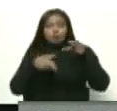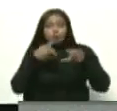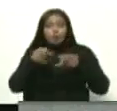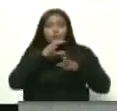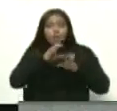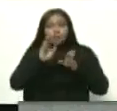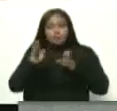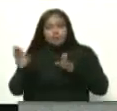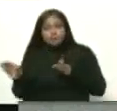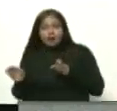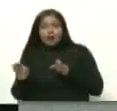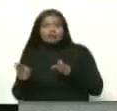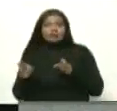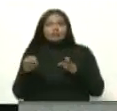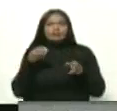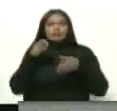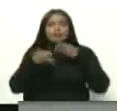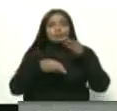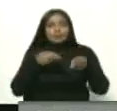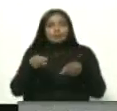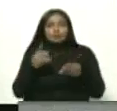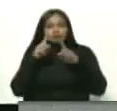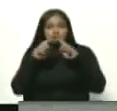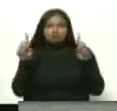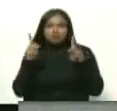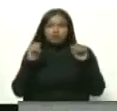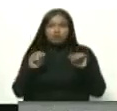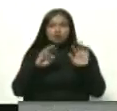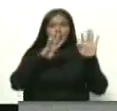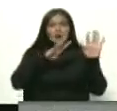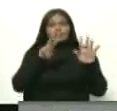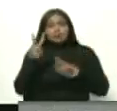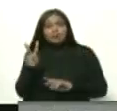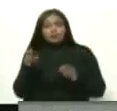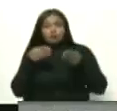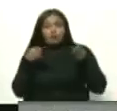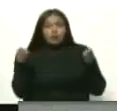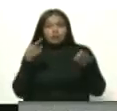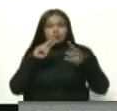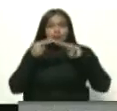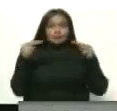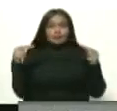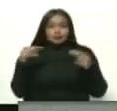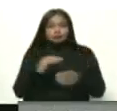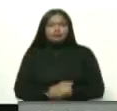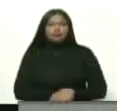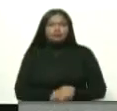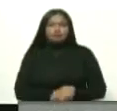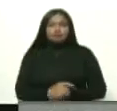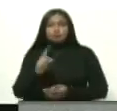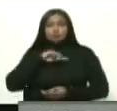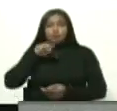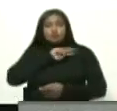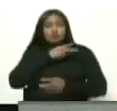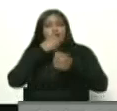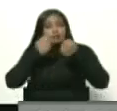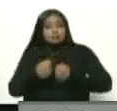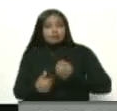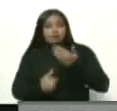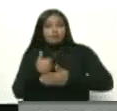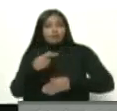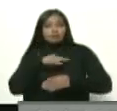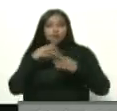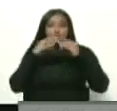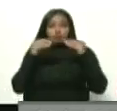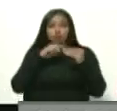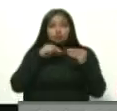48 estaciones confluyen en su perímetro 92 cuadrantes de paz. Hemos fortalecido también todo